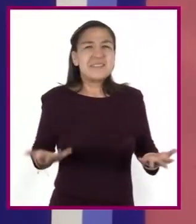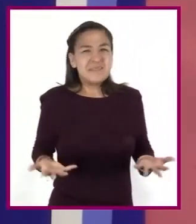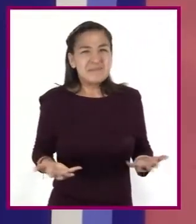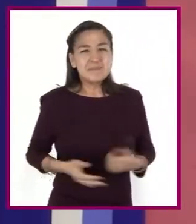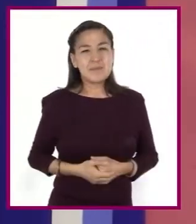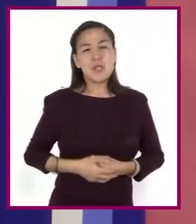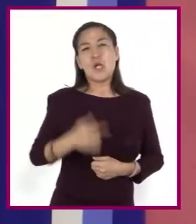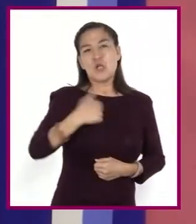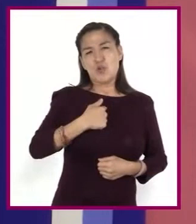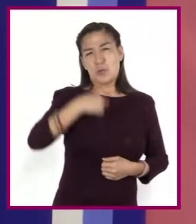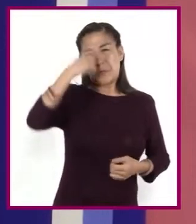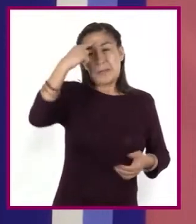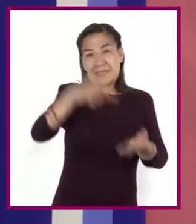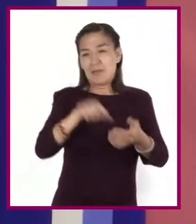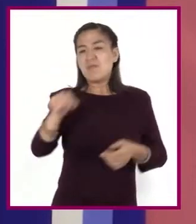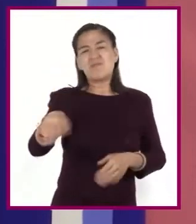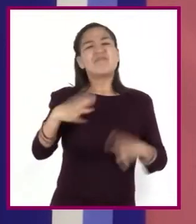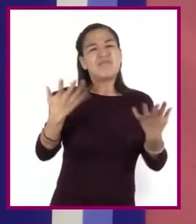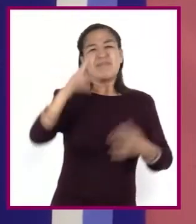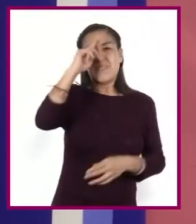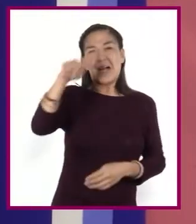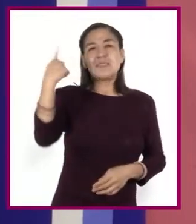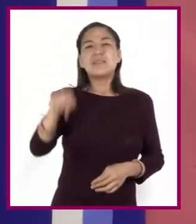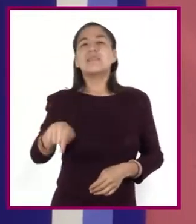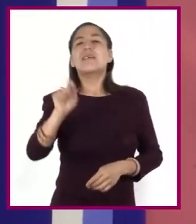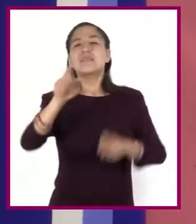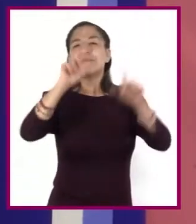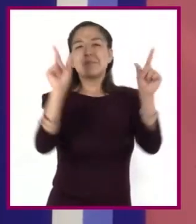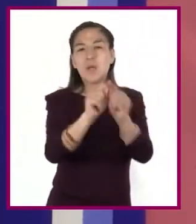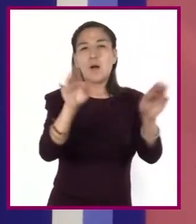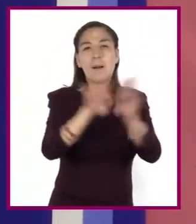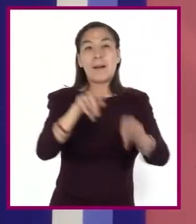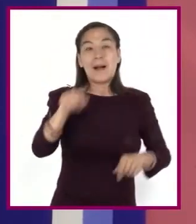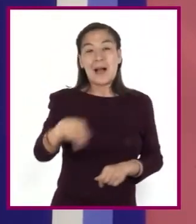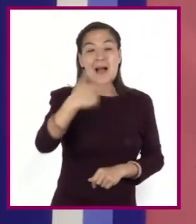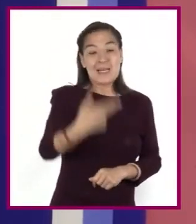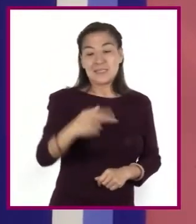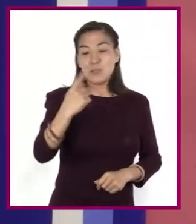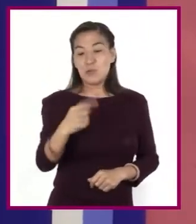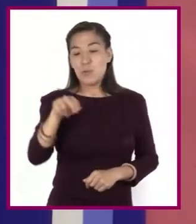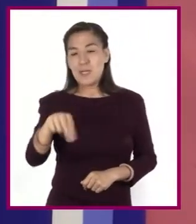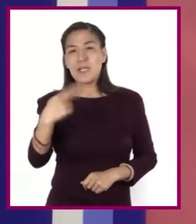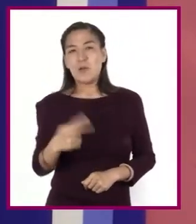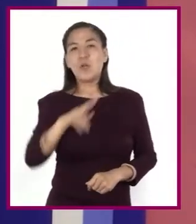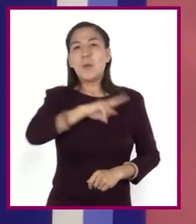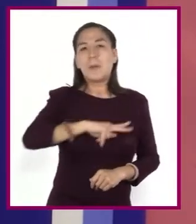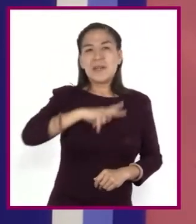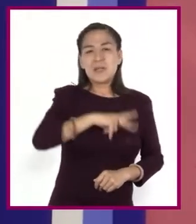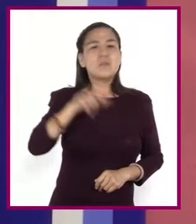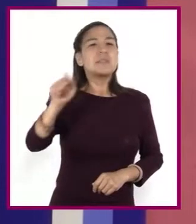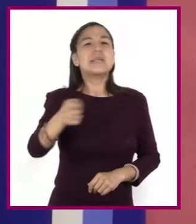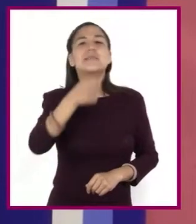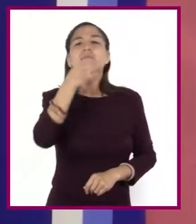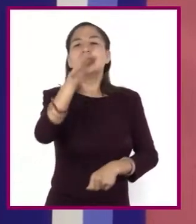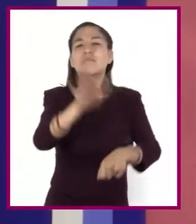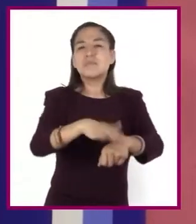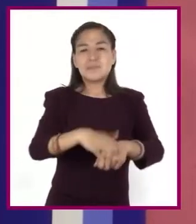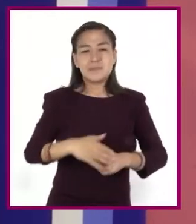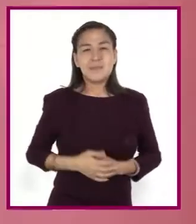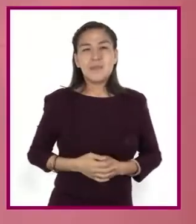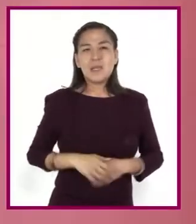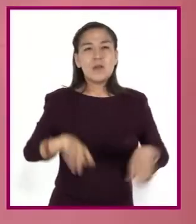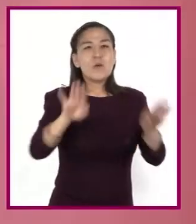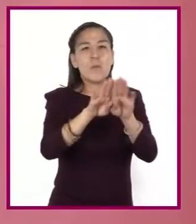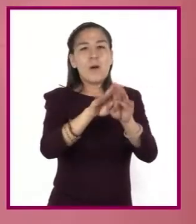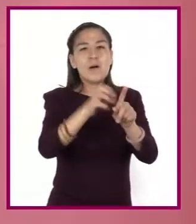digo que está muy fácil, pues nos quiere resumir que es el virus del H1N1 y nos indica qué es y lo